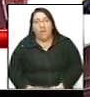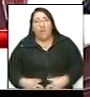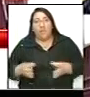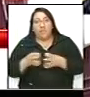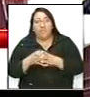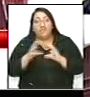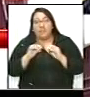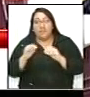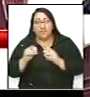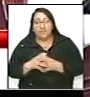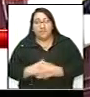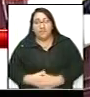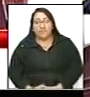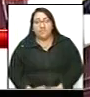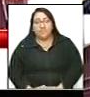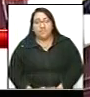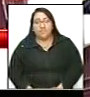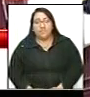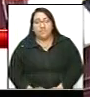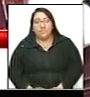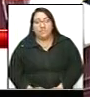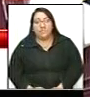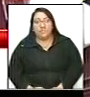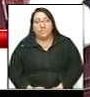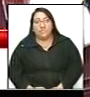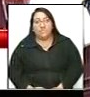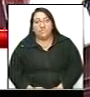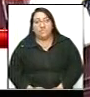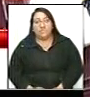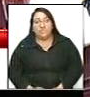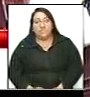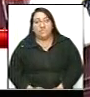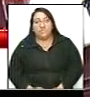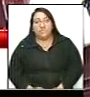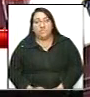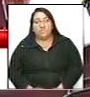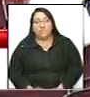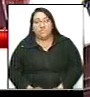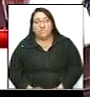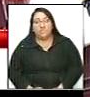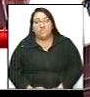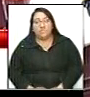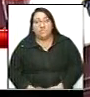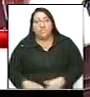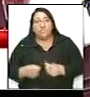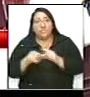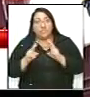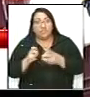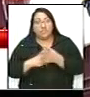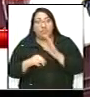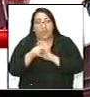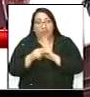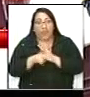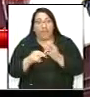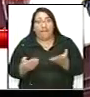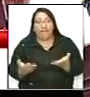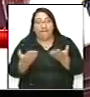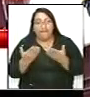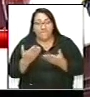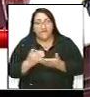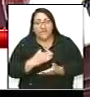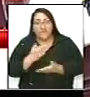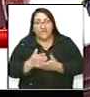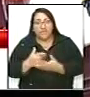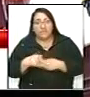cuestionar determinadas personalidades o personas, entonces el tema es que la norma nos plantea situaciones